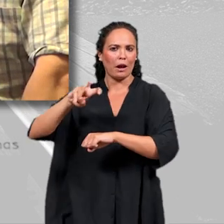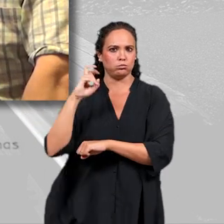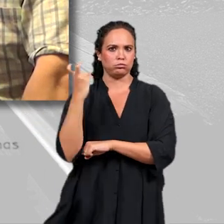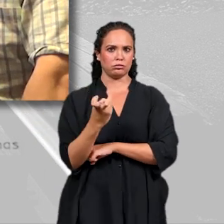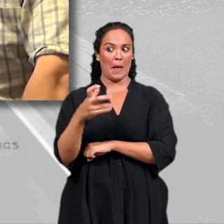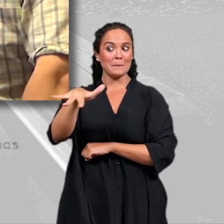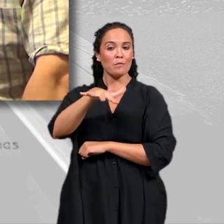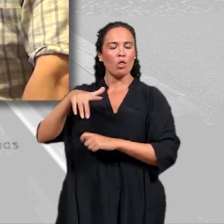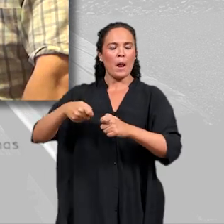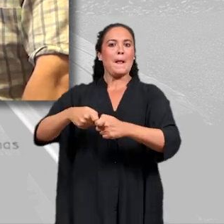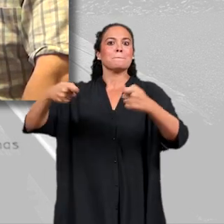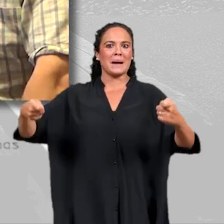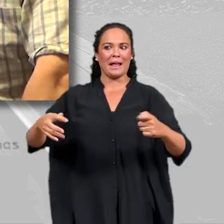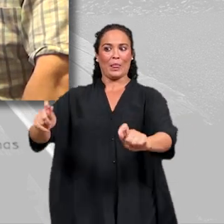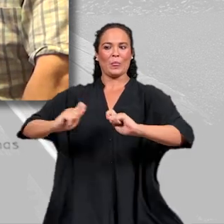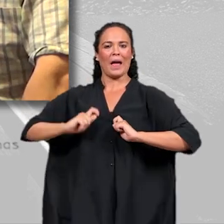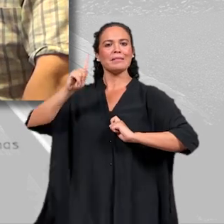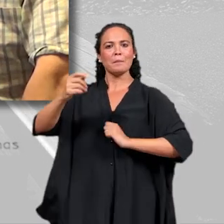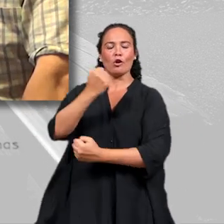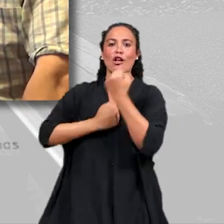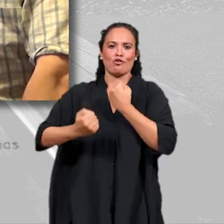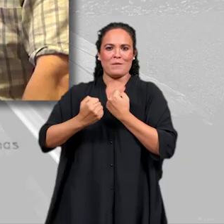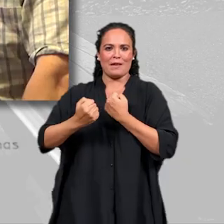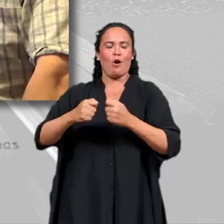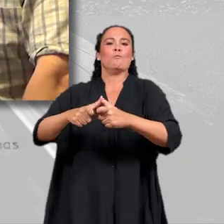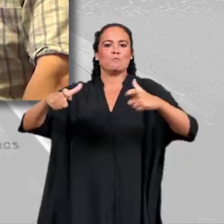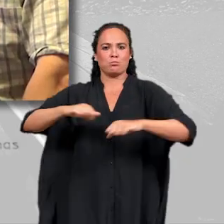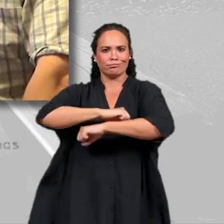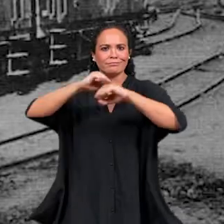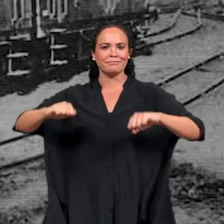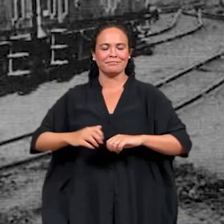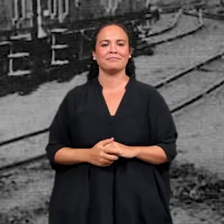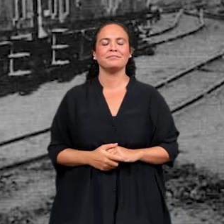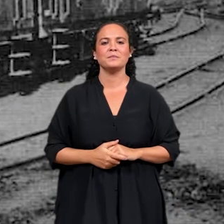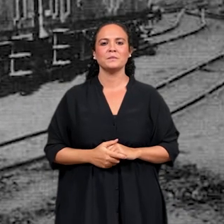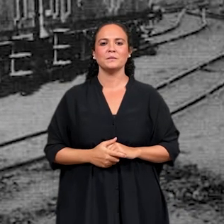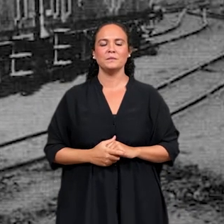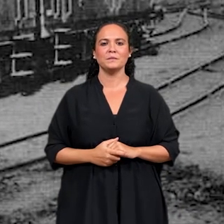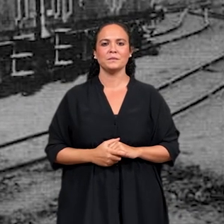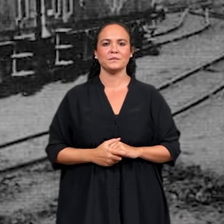sí, digamos que generaban una bola que se hacía más grande.